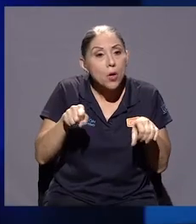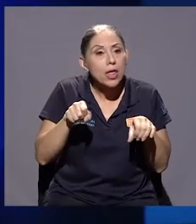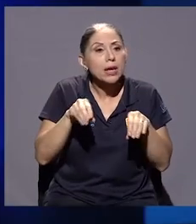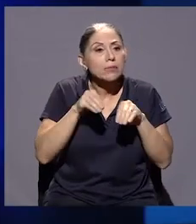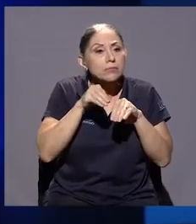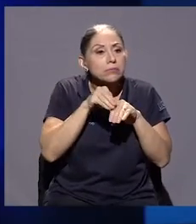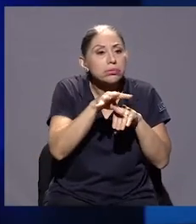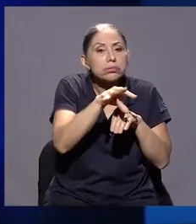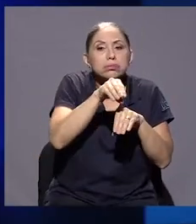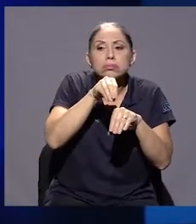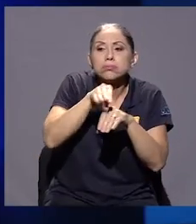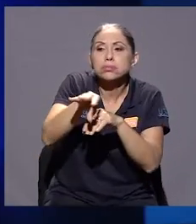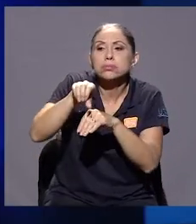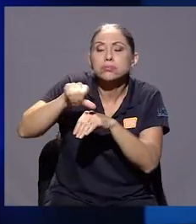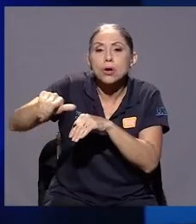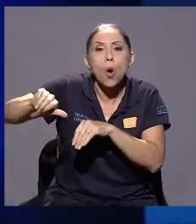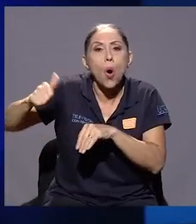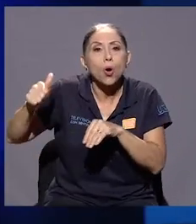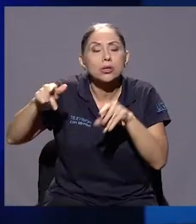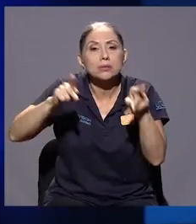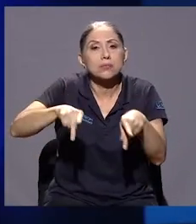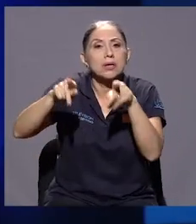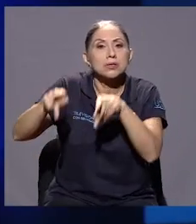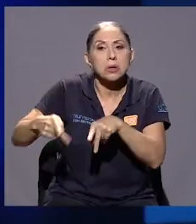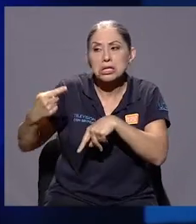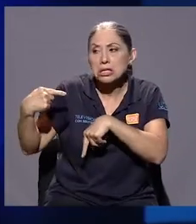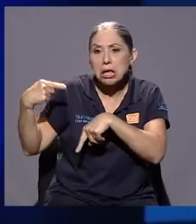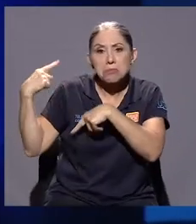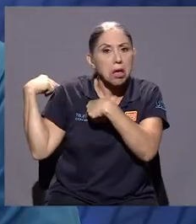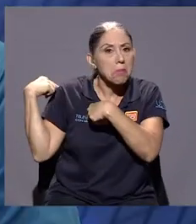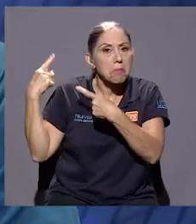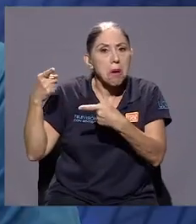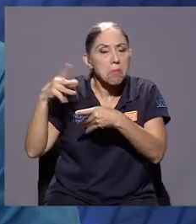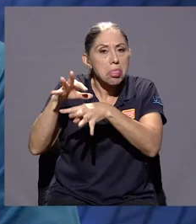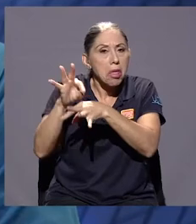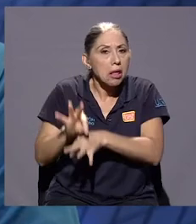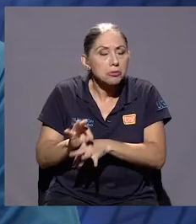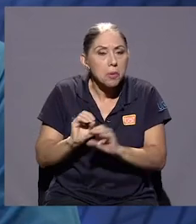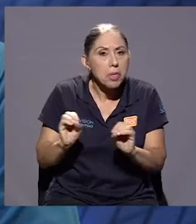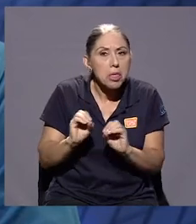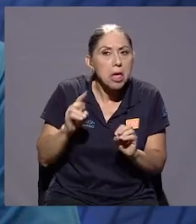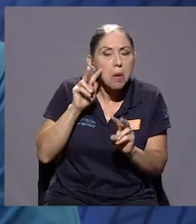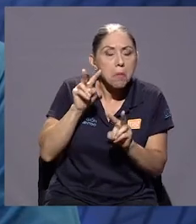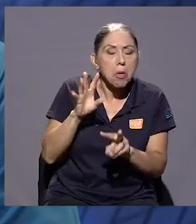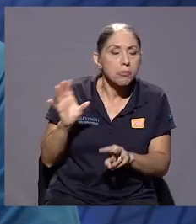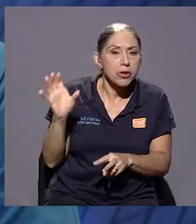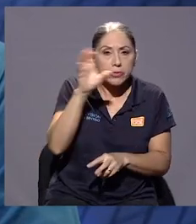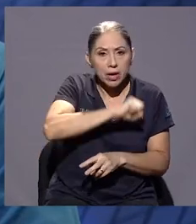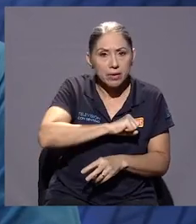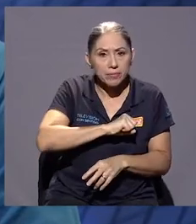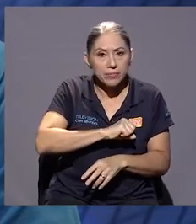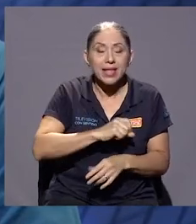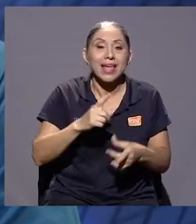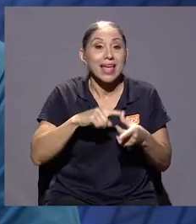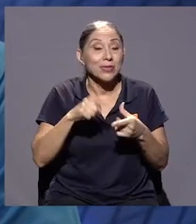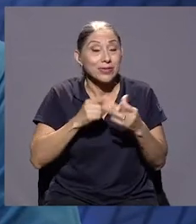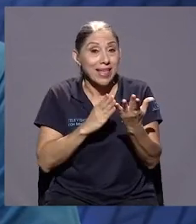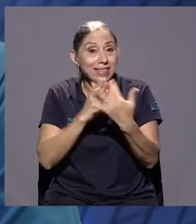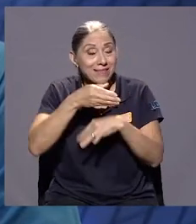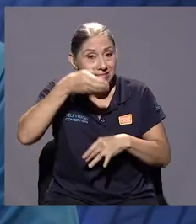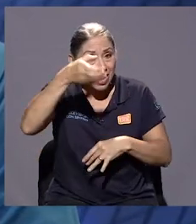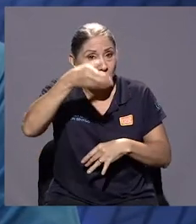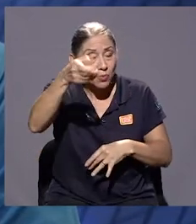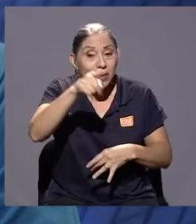o llegar a otros espacios que tradicionalmente nos están haciendo no nos está llegando a entender quizás